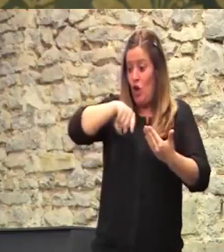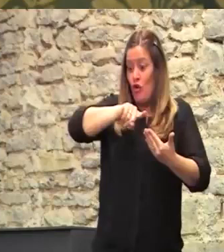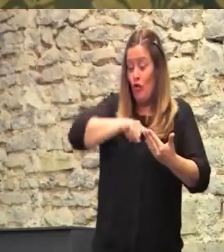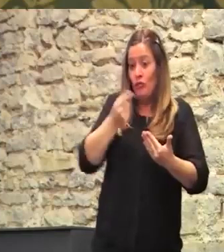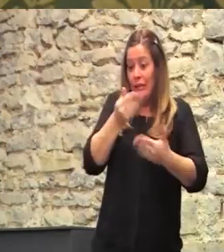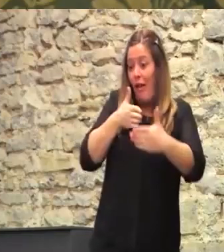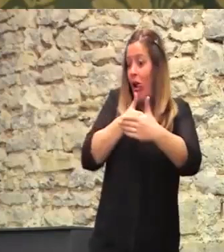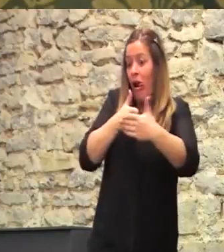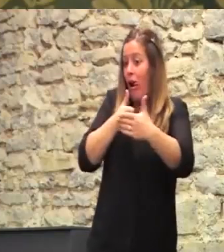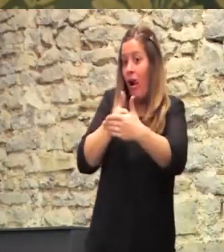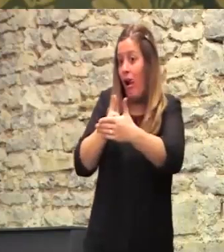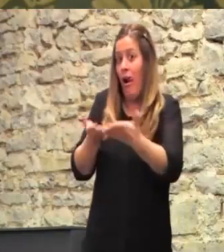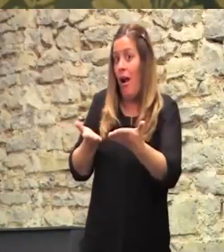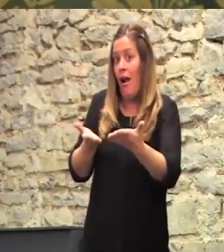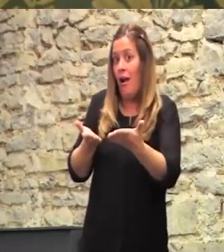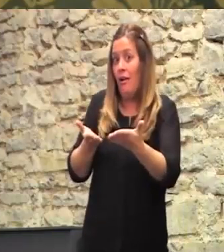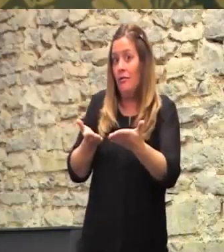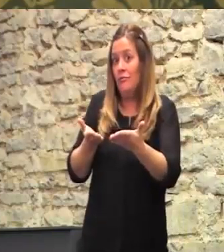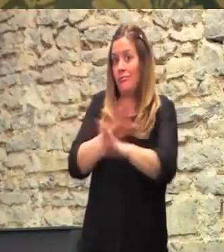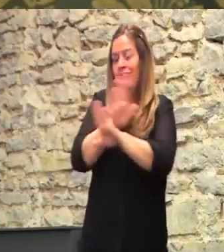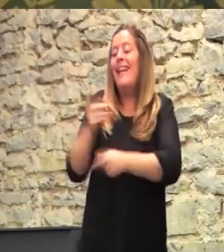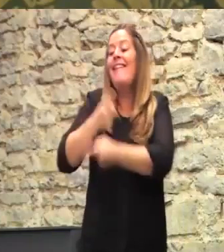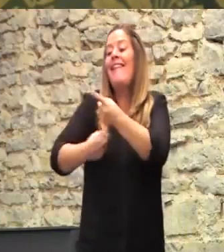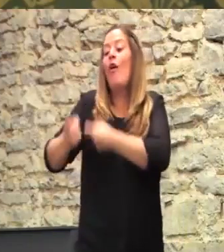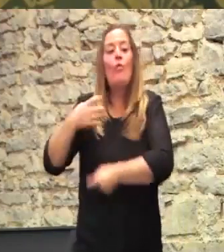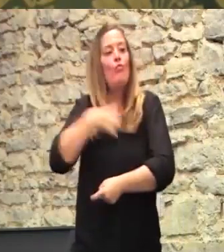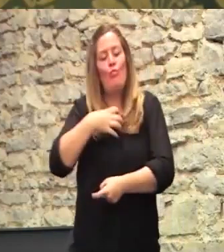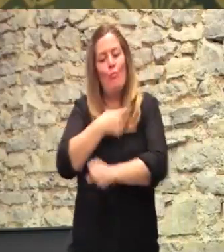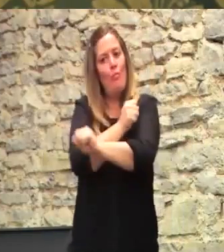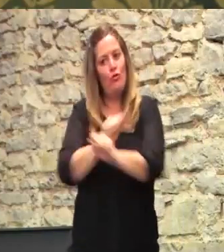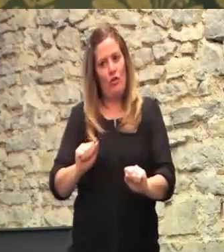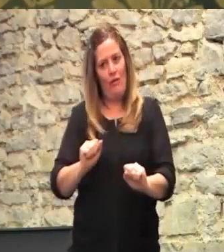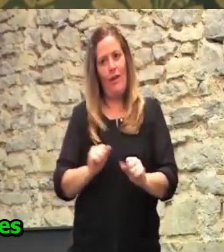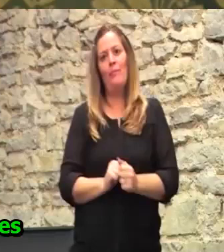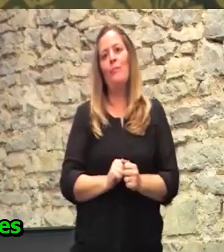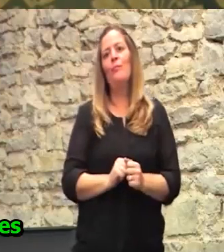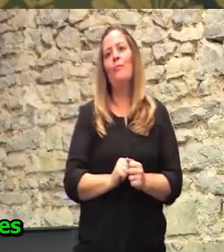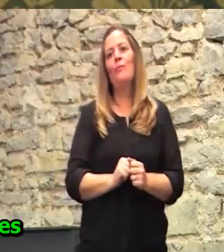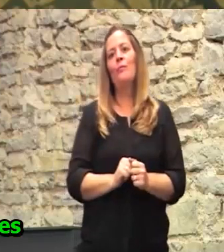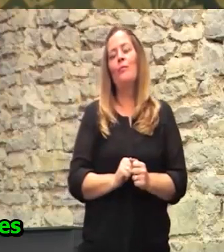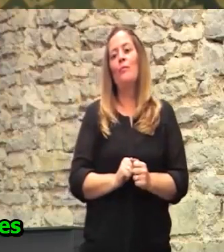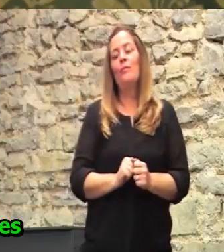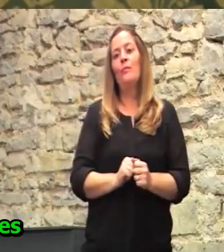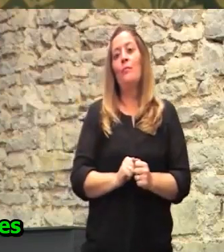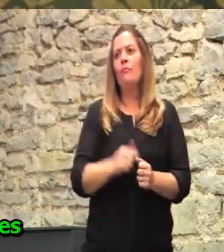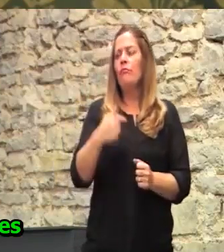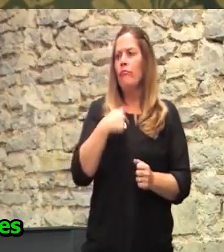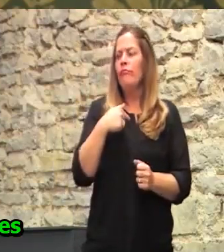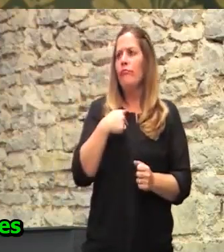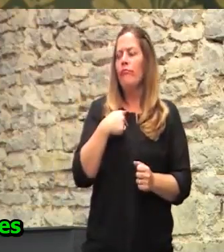a eso pues no podemos negociar este a mí me ha sorprendido